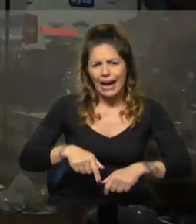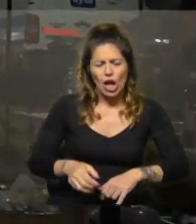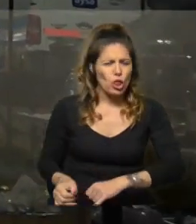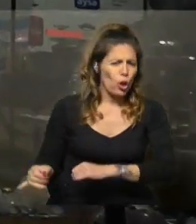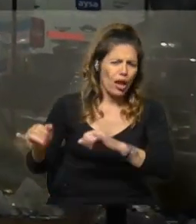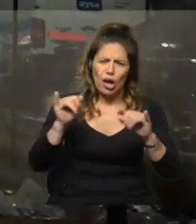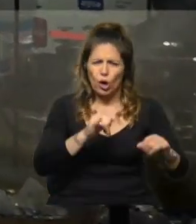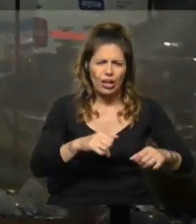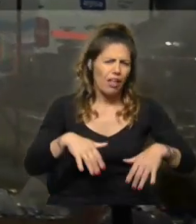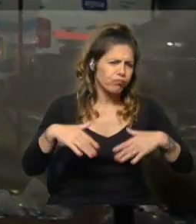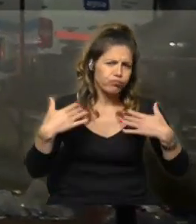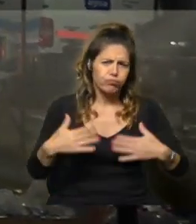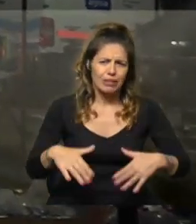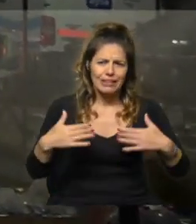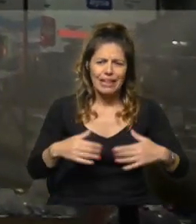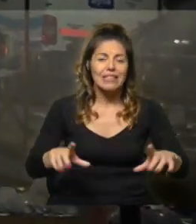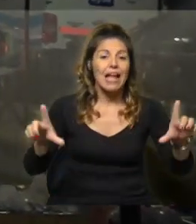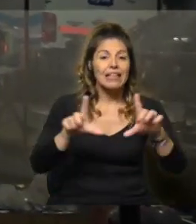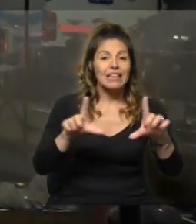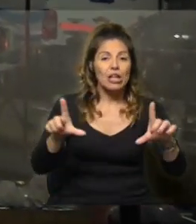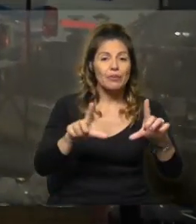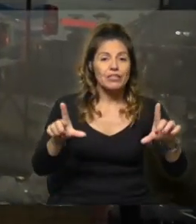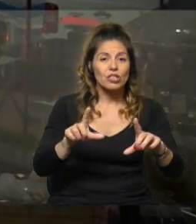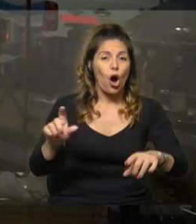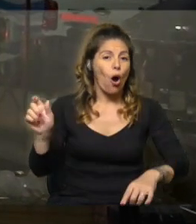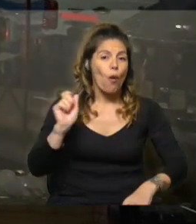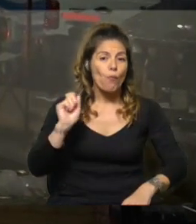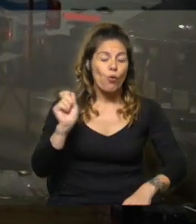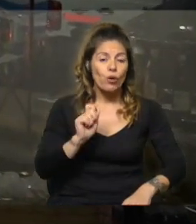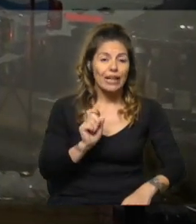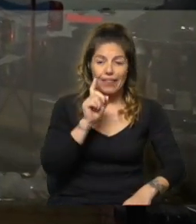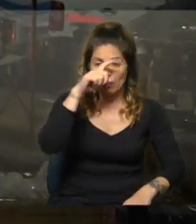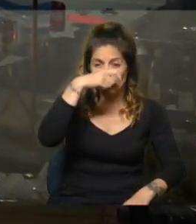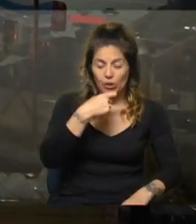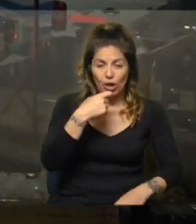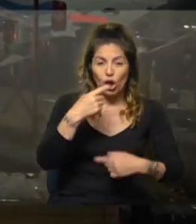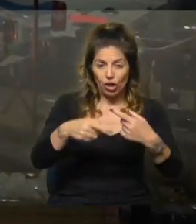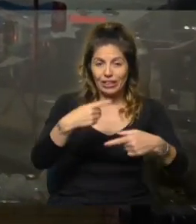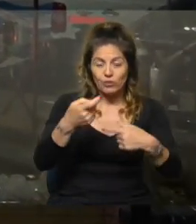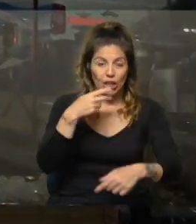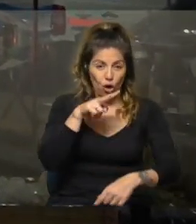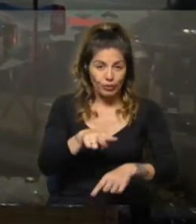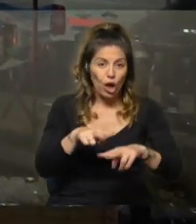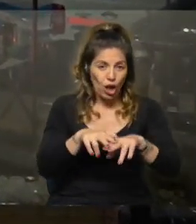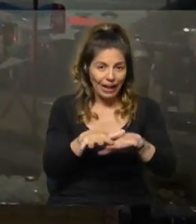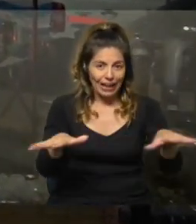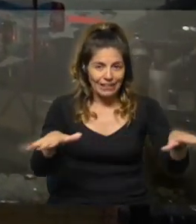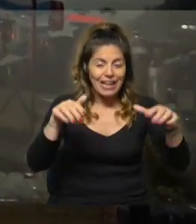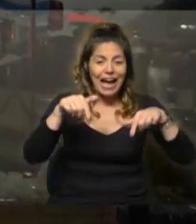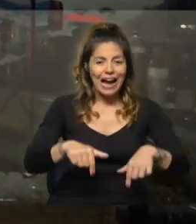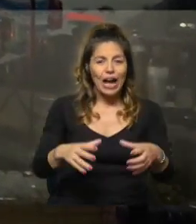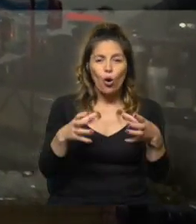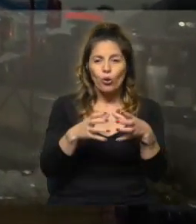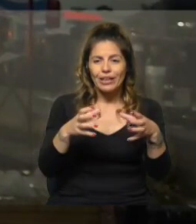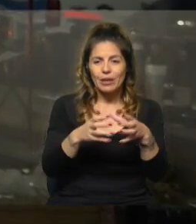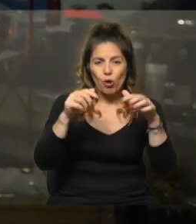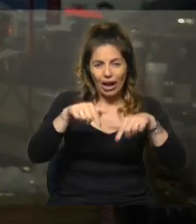muy intensa que la televisión pública de Montevideo la Está siguiendo paso a paso ustedes lo han visto en las redes estoy aquí con un equipo de apoyo en